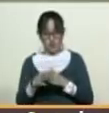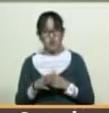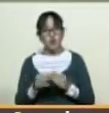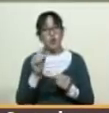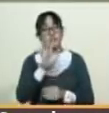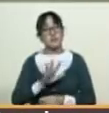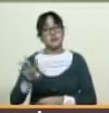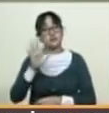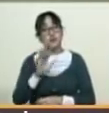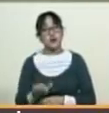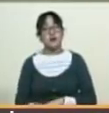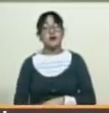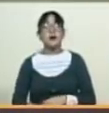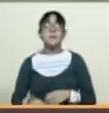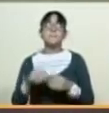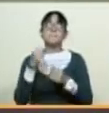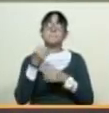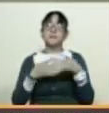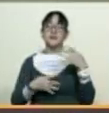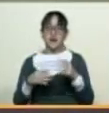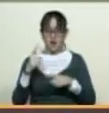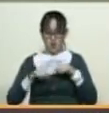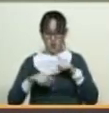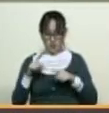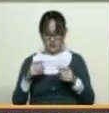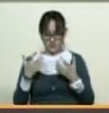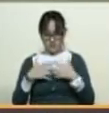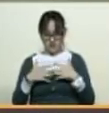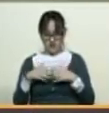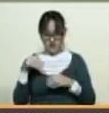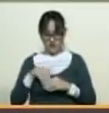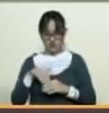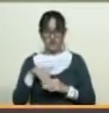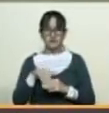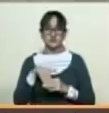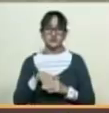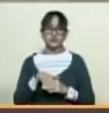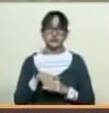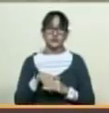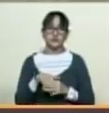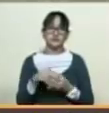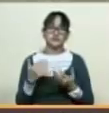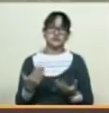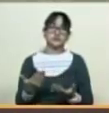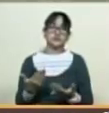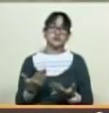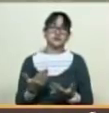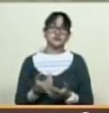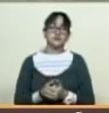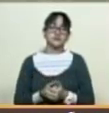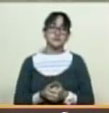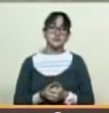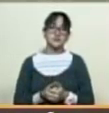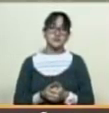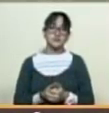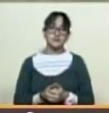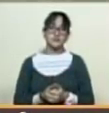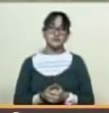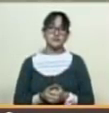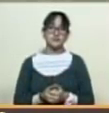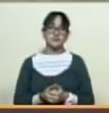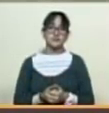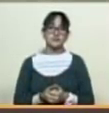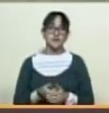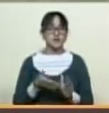el país, con el material, con todas las cosas, máquinas de votación, boletas no válidas, como siempre lo hemos hecho.